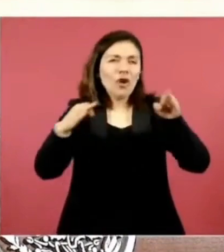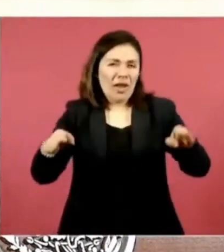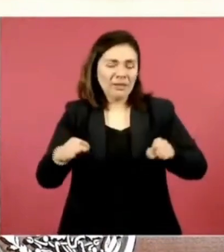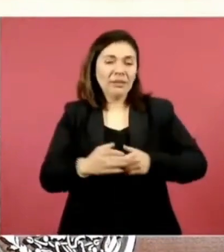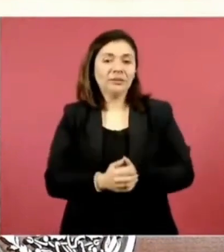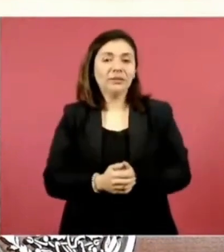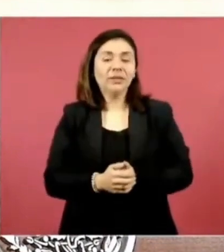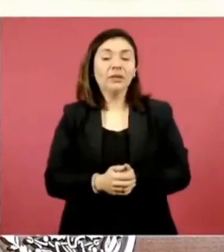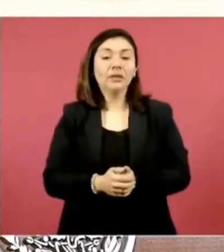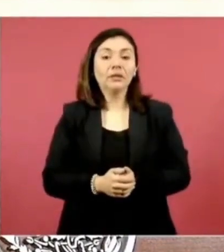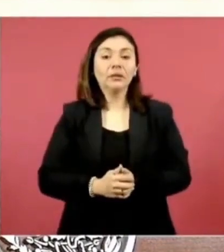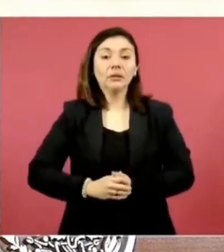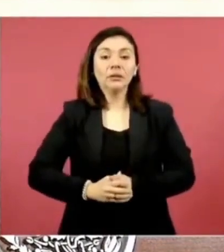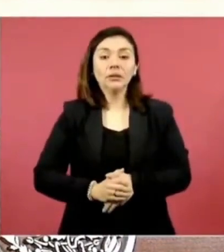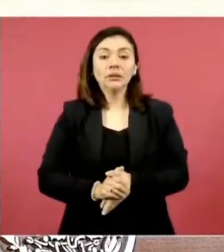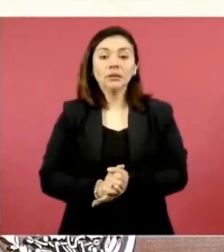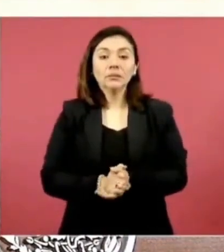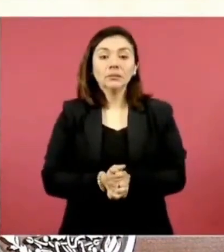chocojarocho,